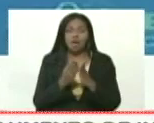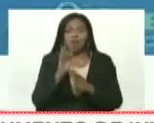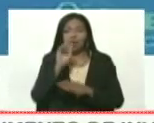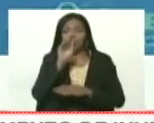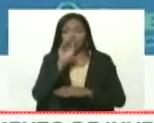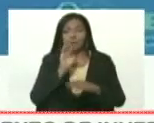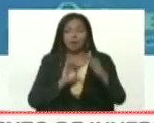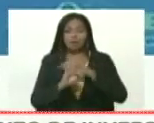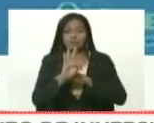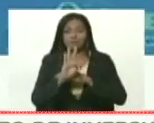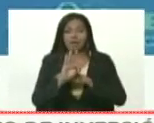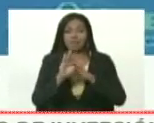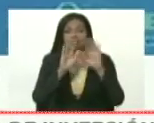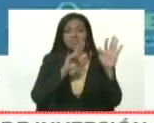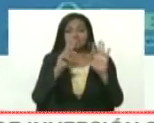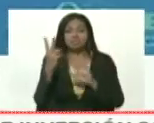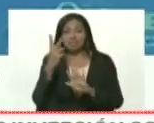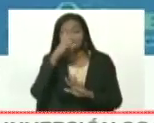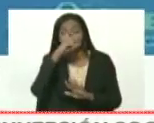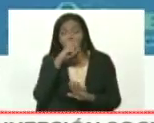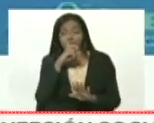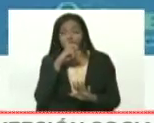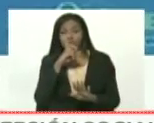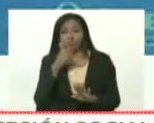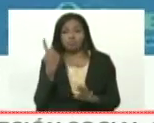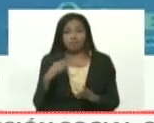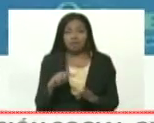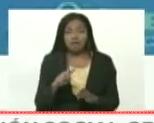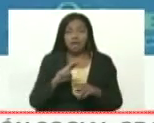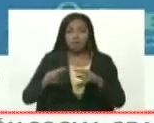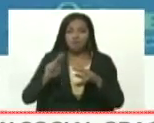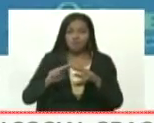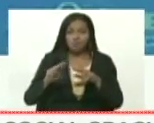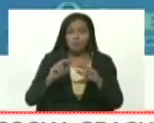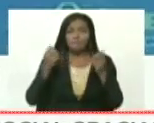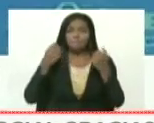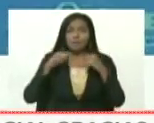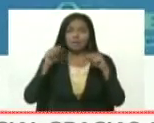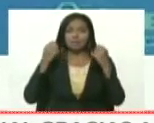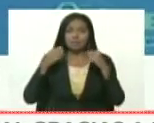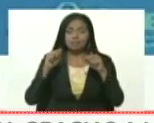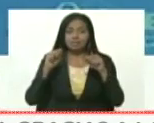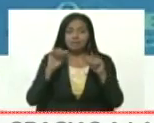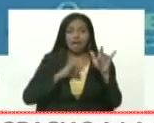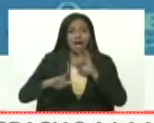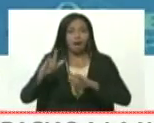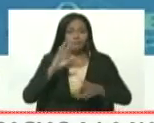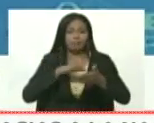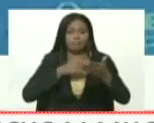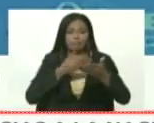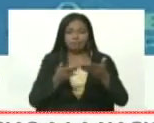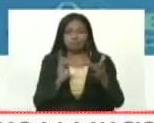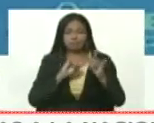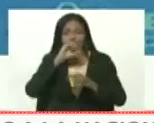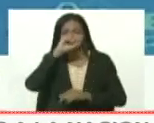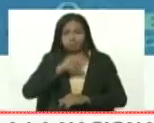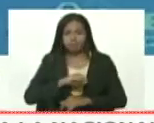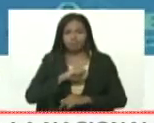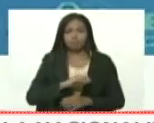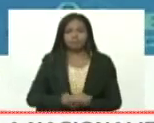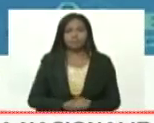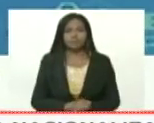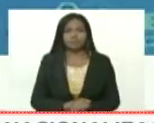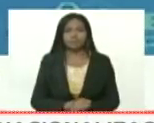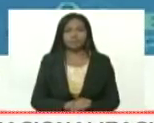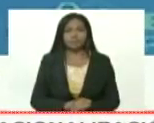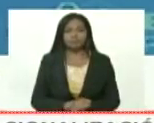tiene 17 años de edad. Este niño practica y ama la matemática.